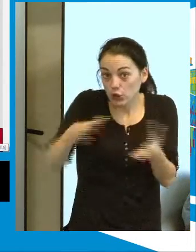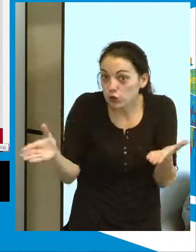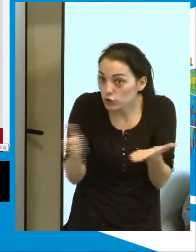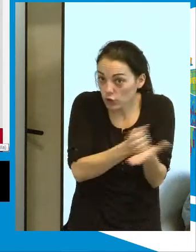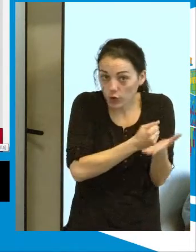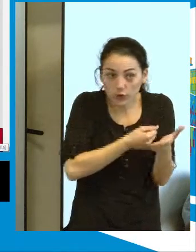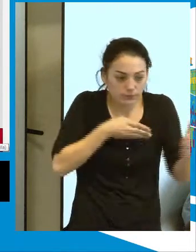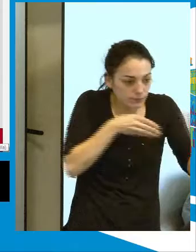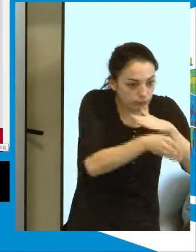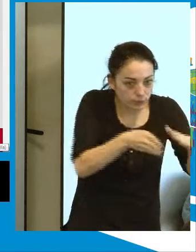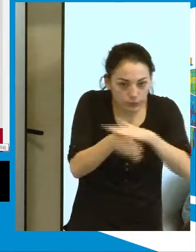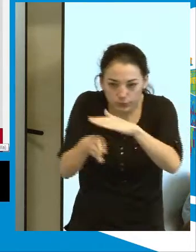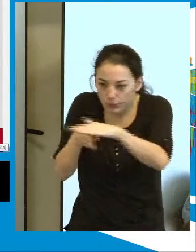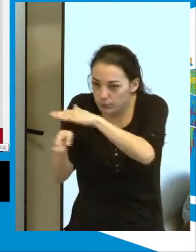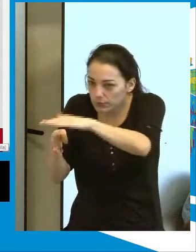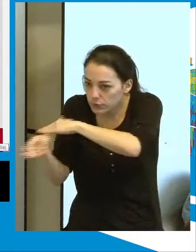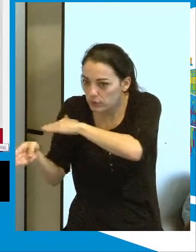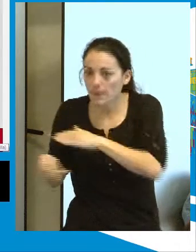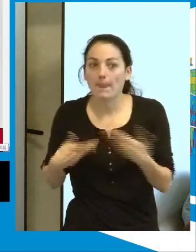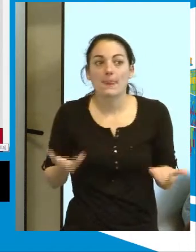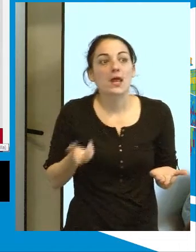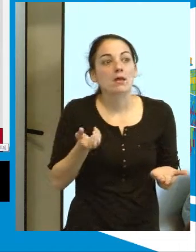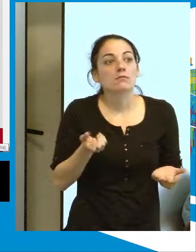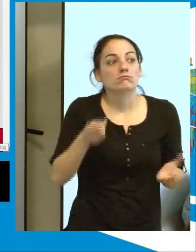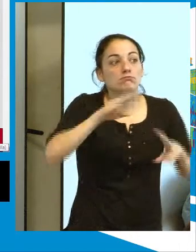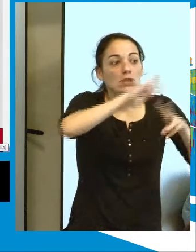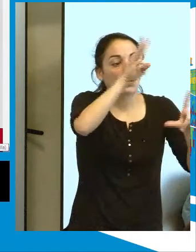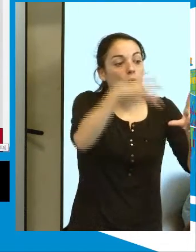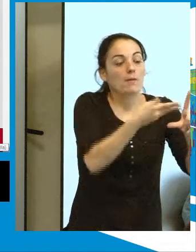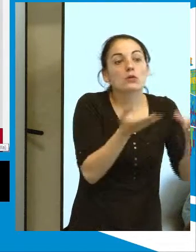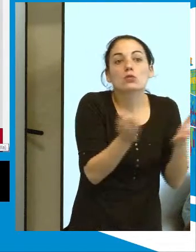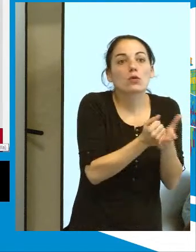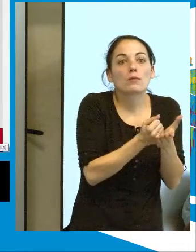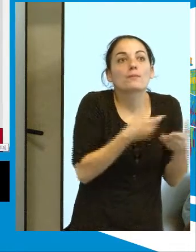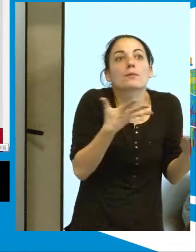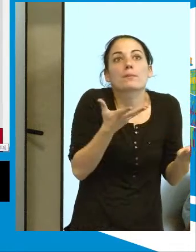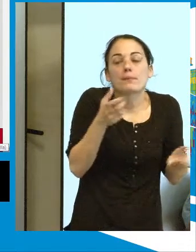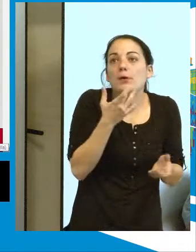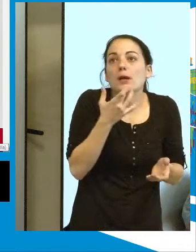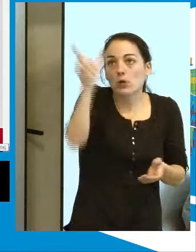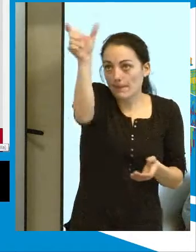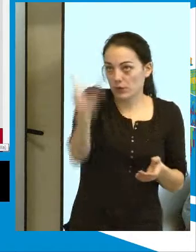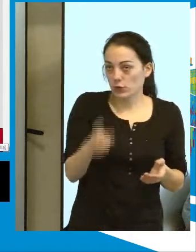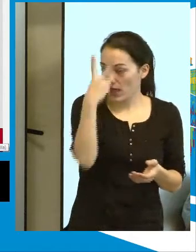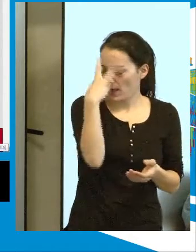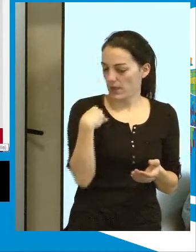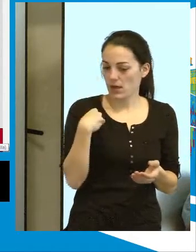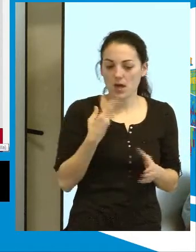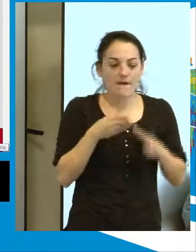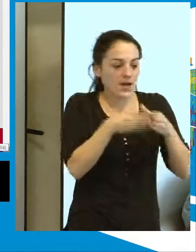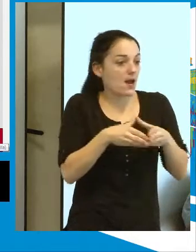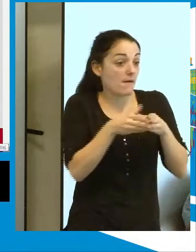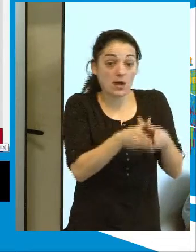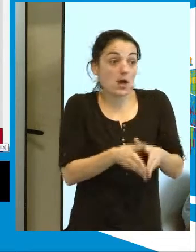acceder a todo tipo de objetos que pueda encontrar en una web y esto hace que, por ejemplo, una persona ciega pues pueda navegar de una manera